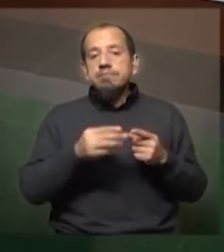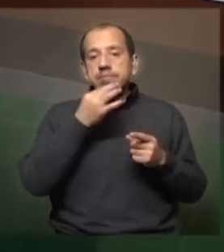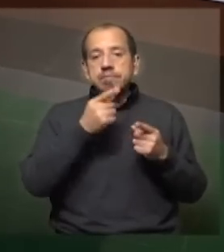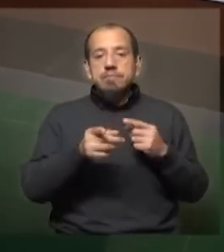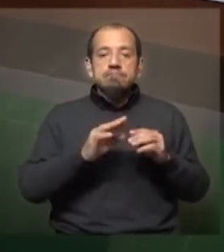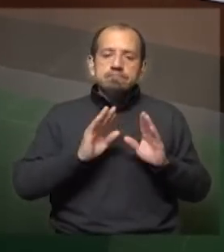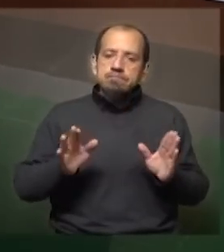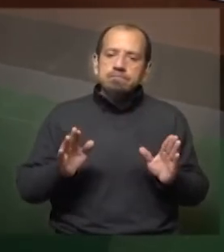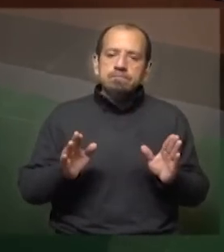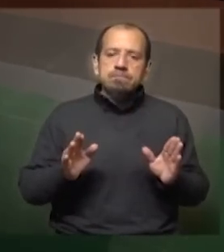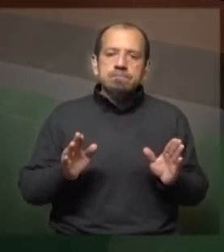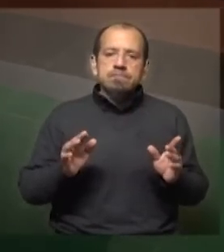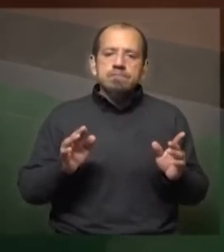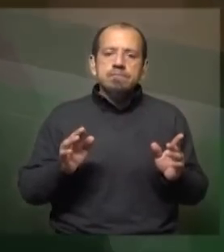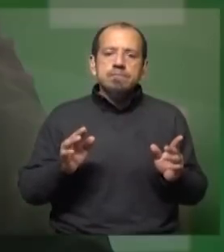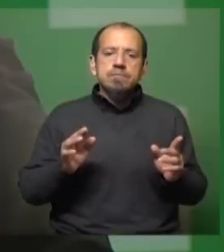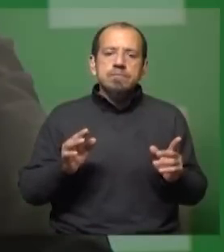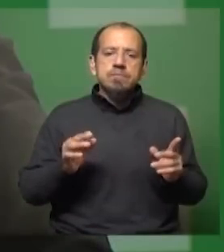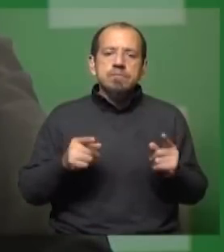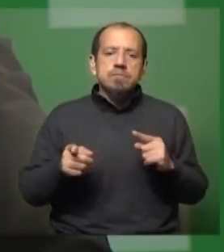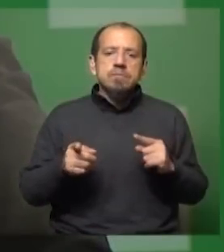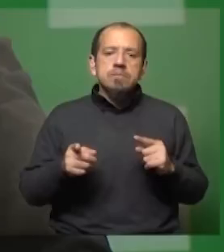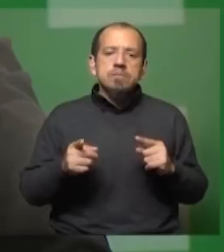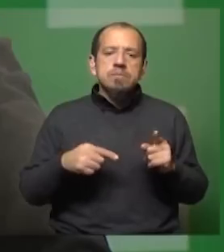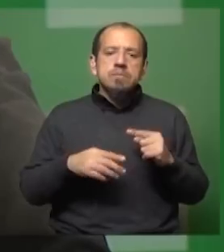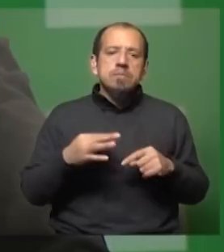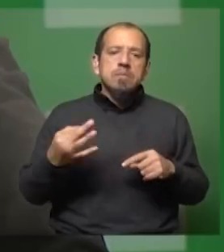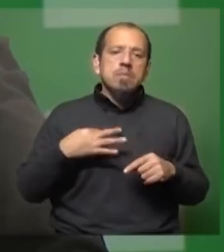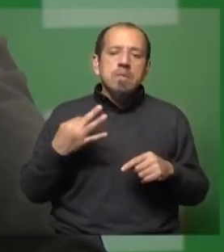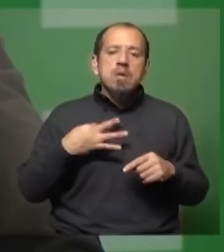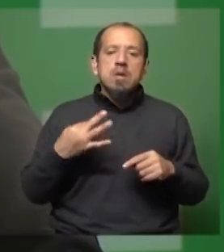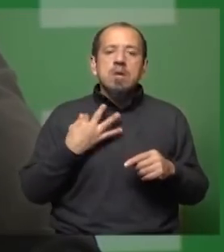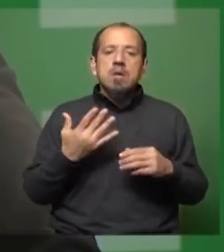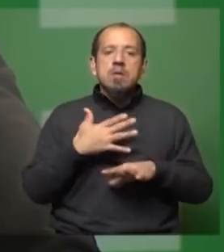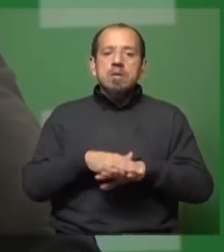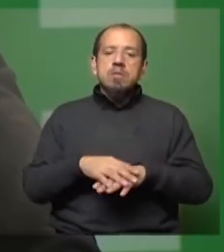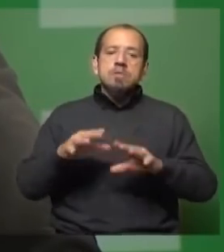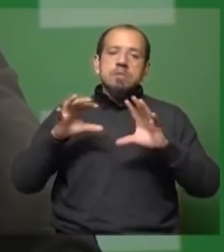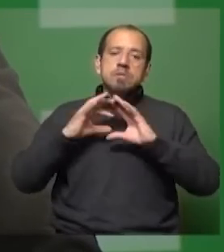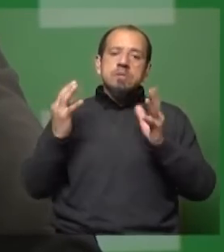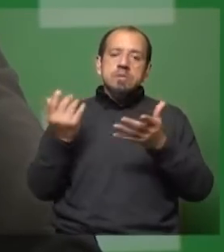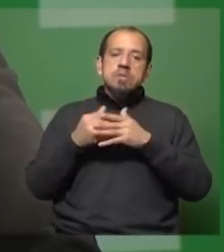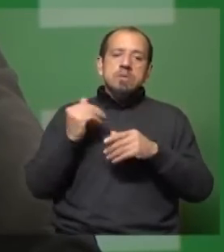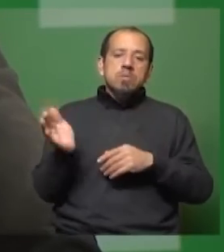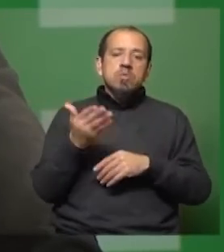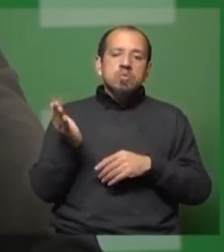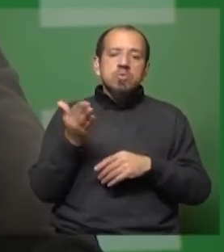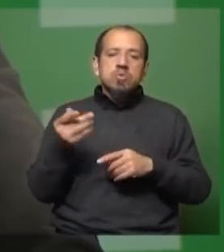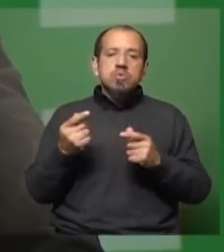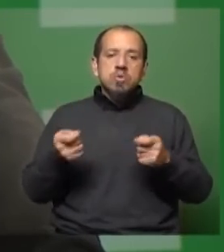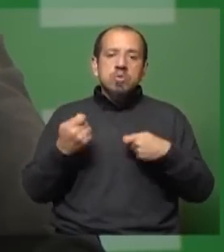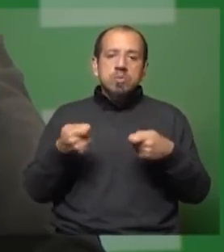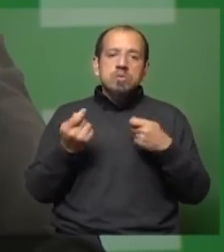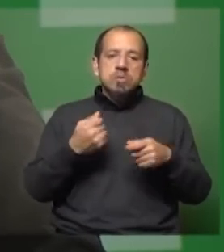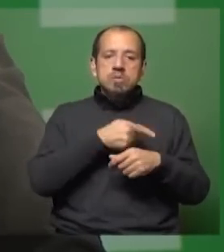se acabó esta fiesta en donde durante tantos años la globalización favoreció a la producción y al comercio con china